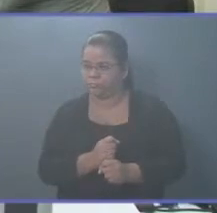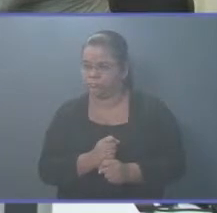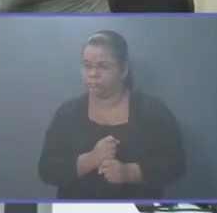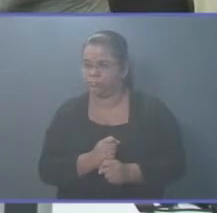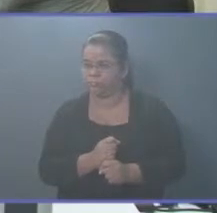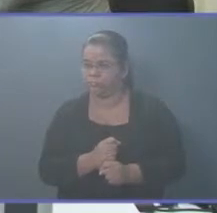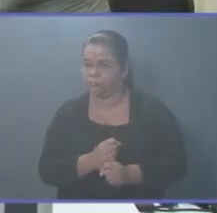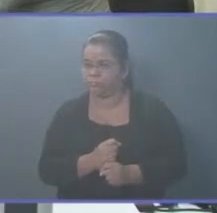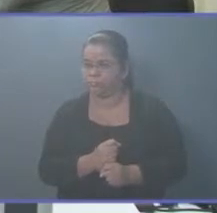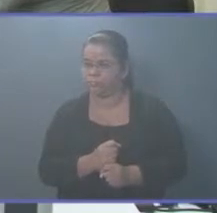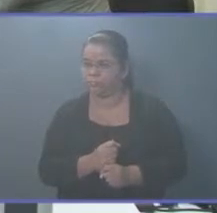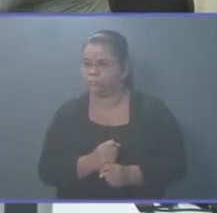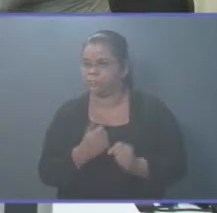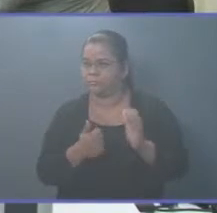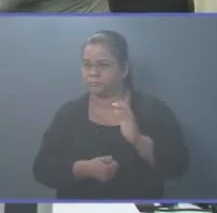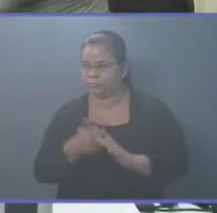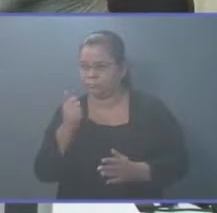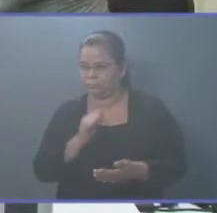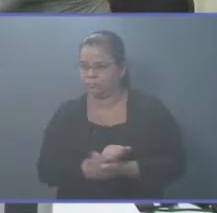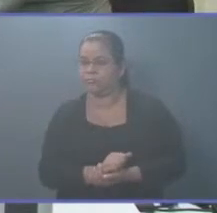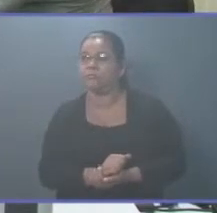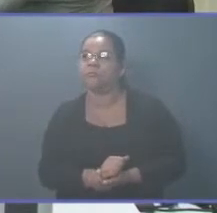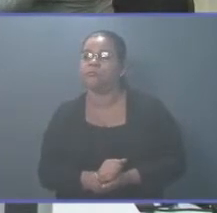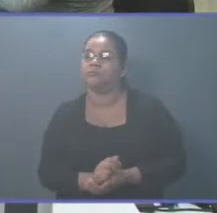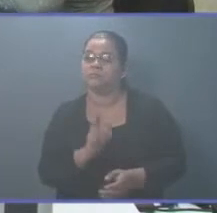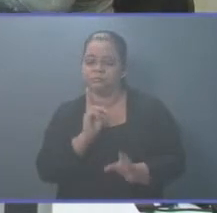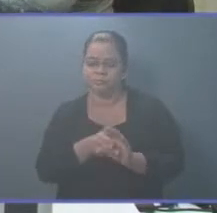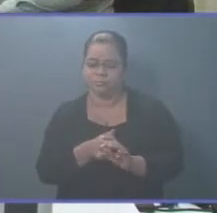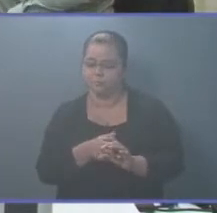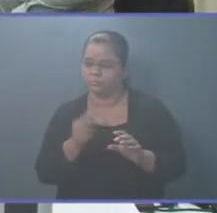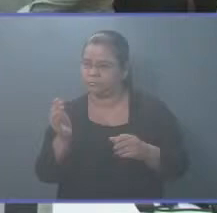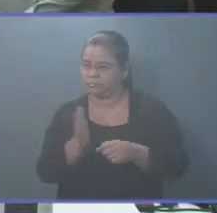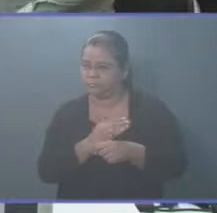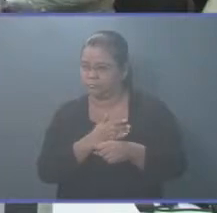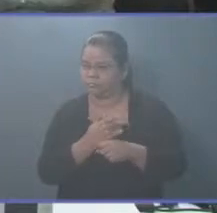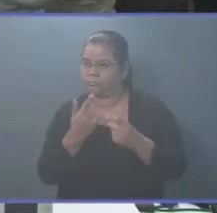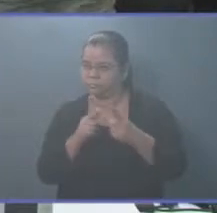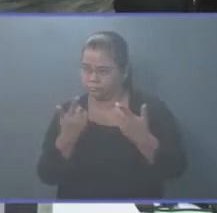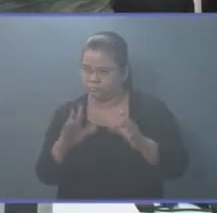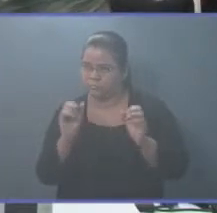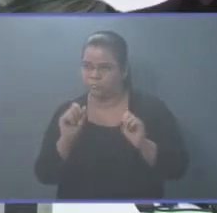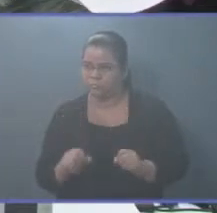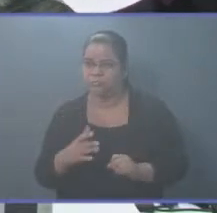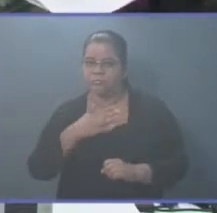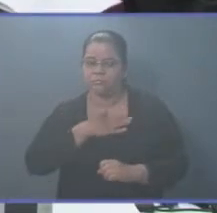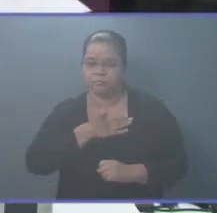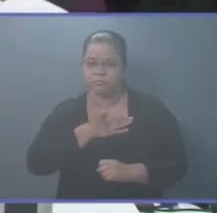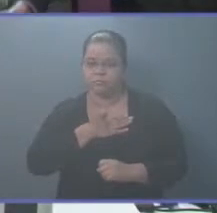Sí, promotores Sí. sería quizás Sí. la palabra más adecuada. Sí, porque